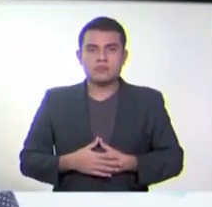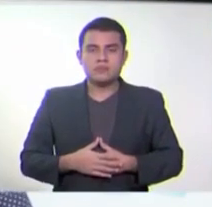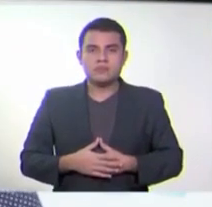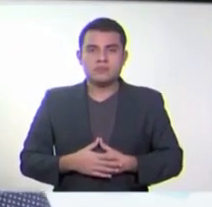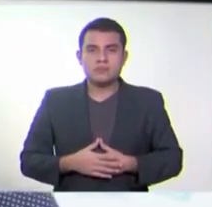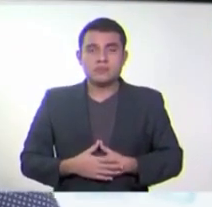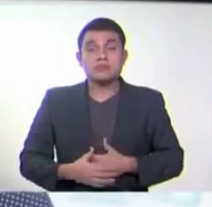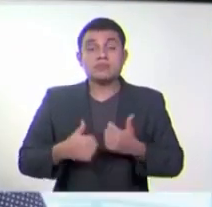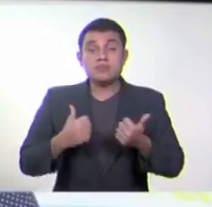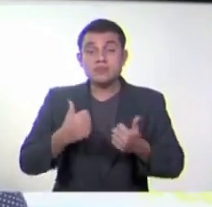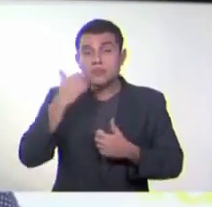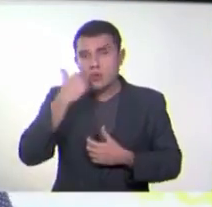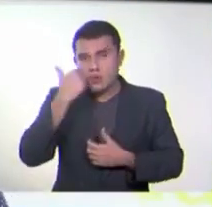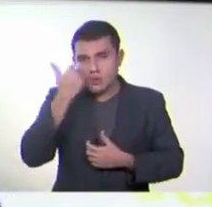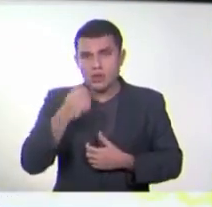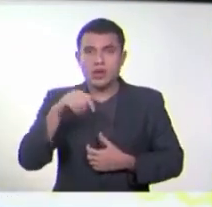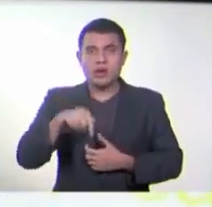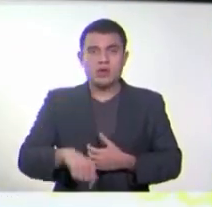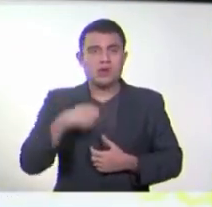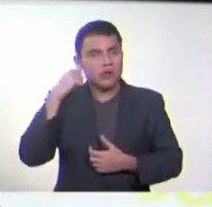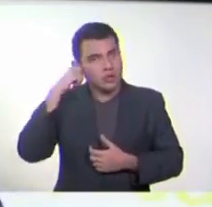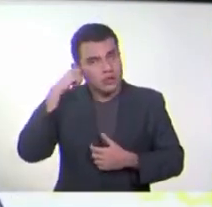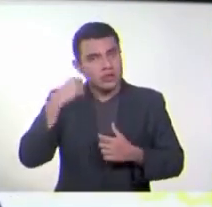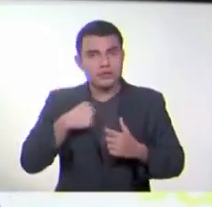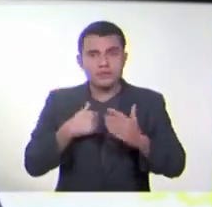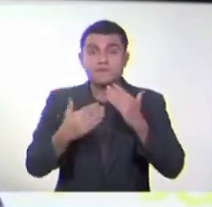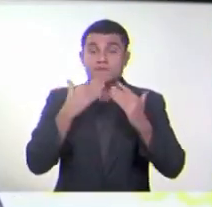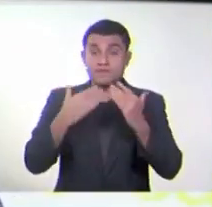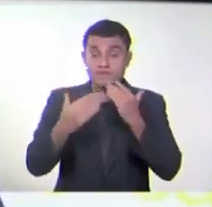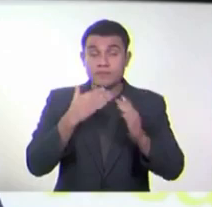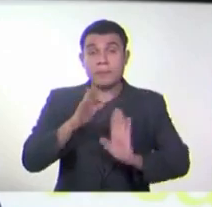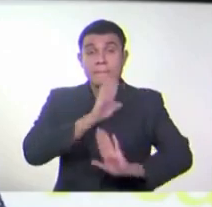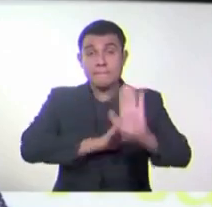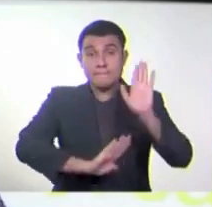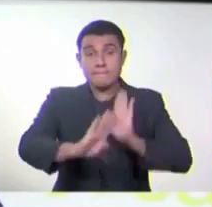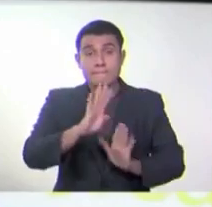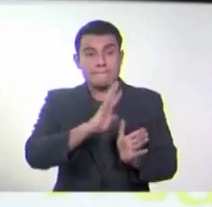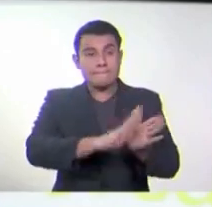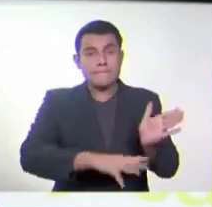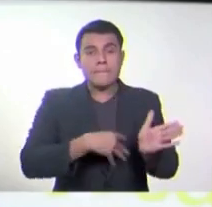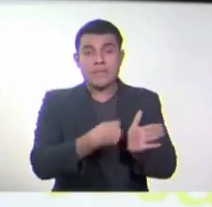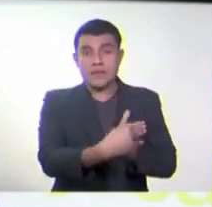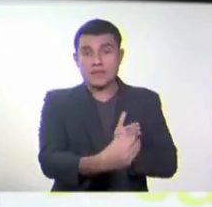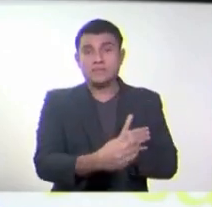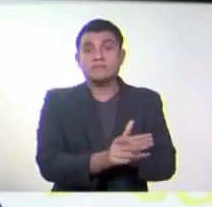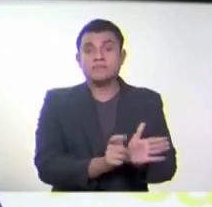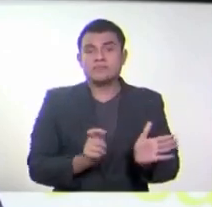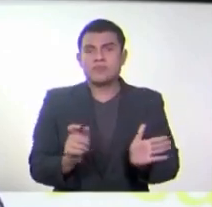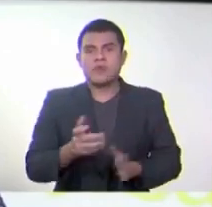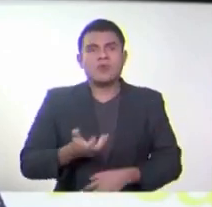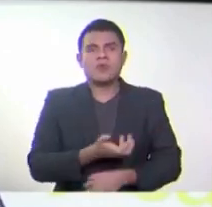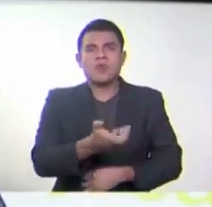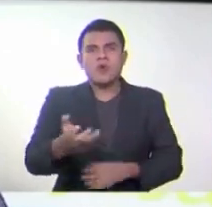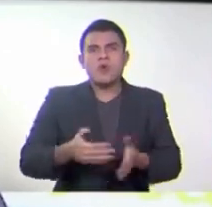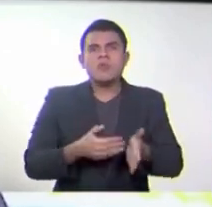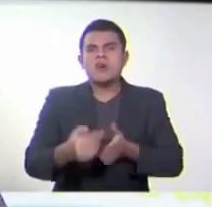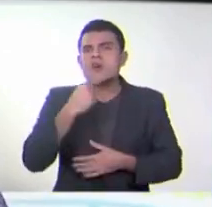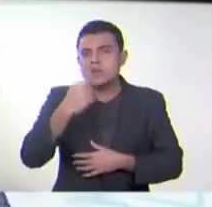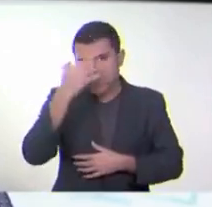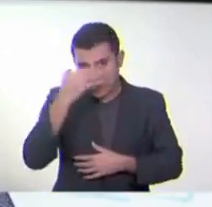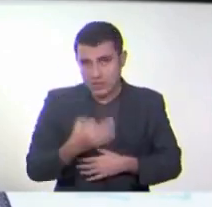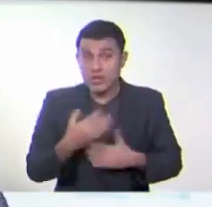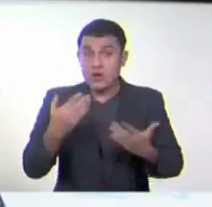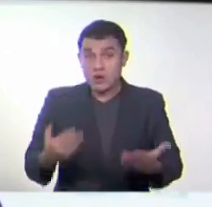Bueno jóvenes, ahora les contaré la historia de la tabla periódica. Todo comienza ¿con quién creen? Con